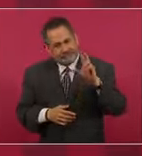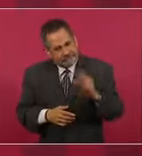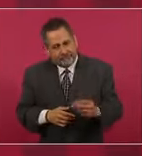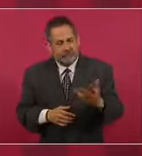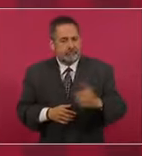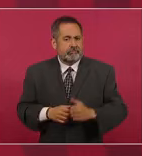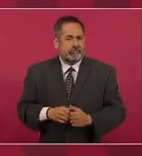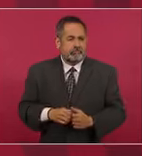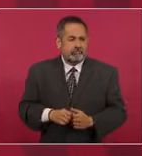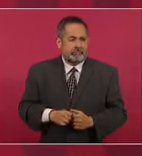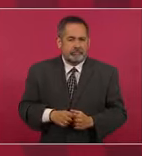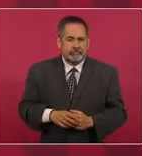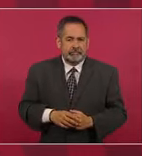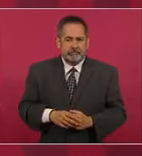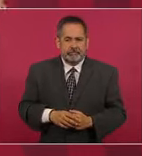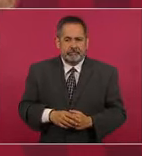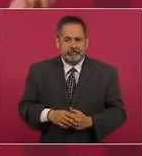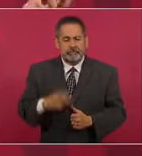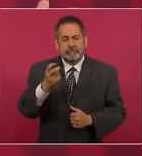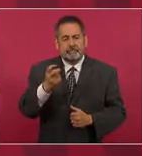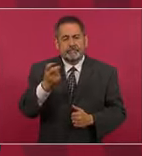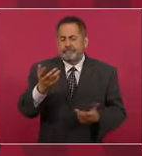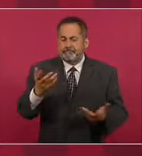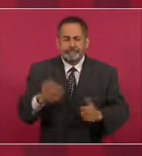gobierno. Entonces,